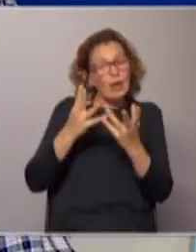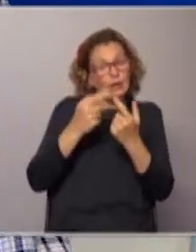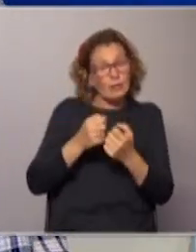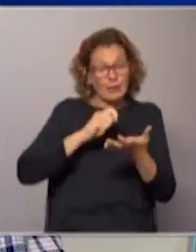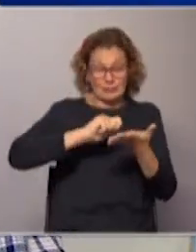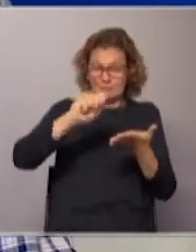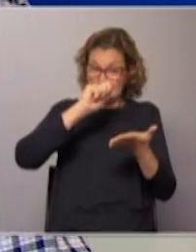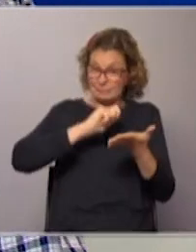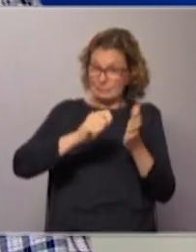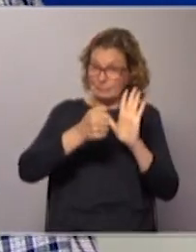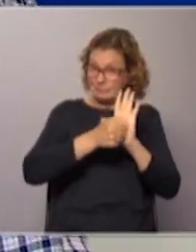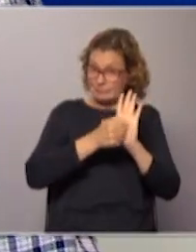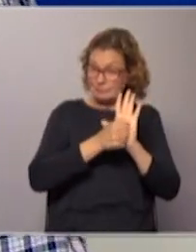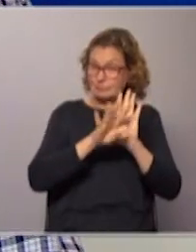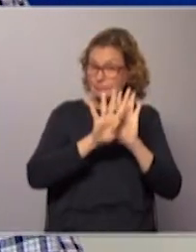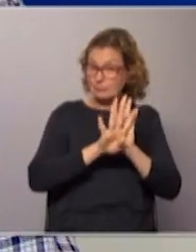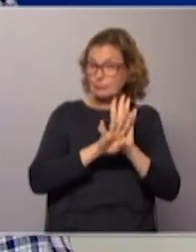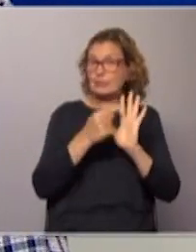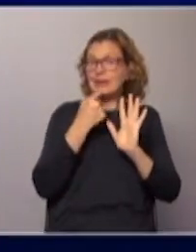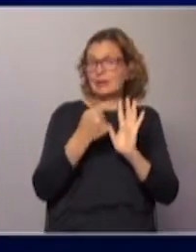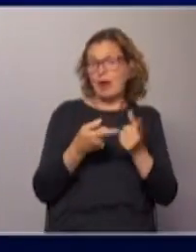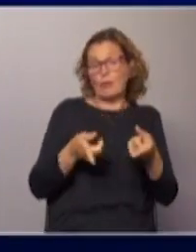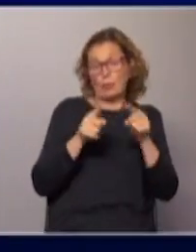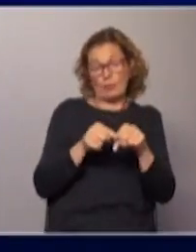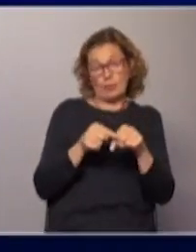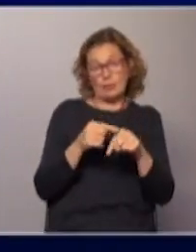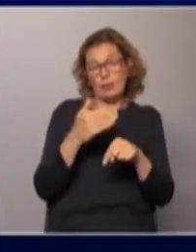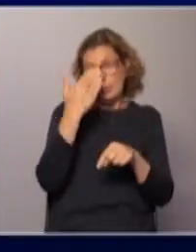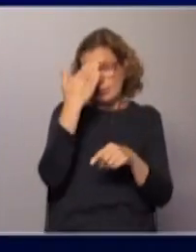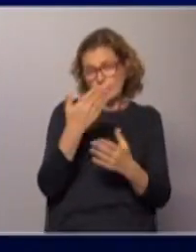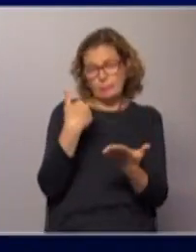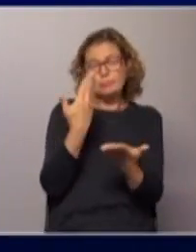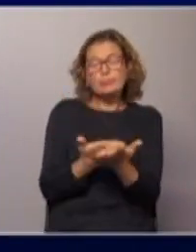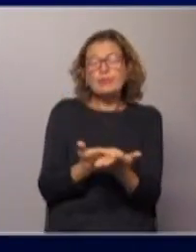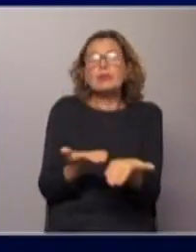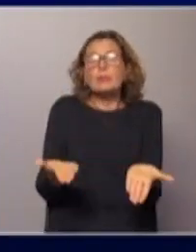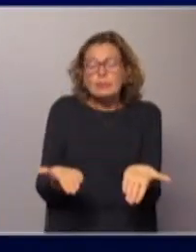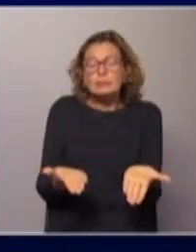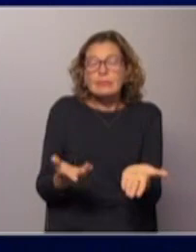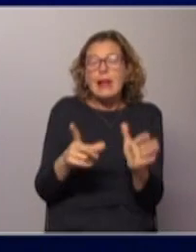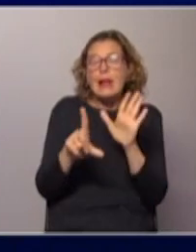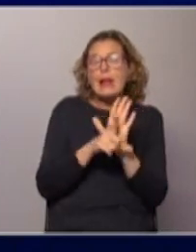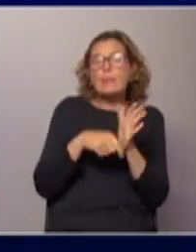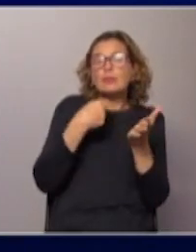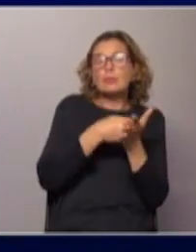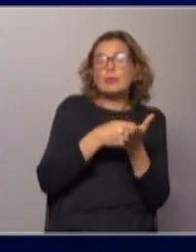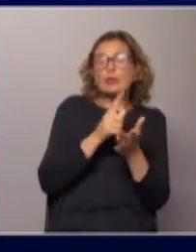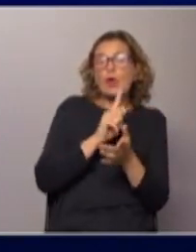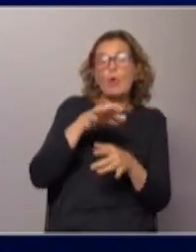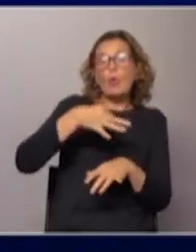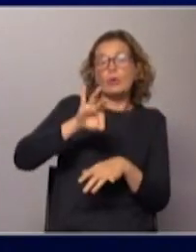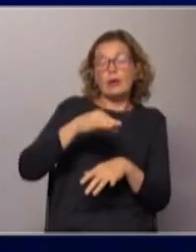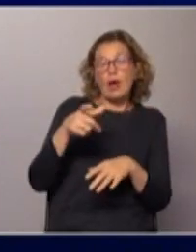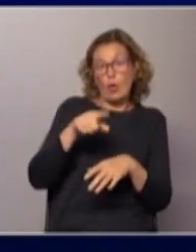que está redactado el artículo cuarto que efectivamente se lo vaya a recuperar las propuestas del frente amplio con respecto al proyecto de ley de presupuesto no son las únicas